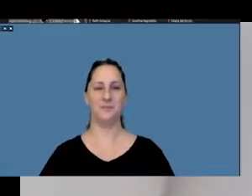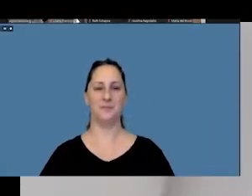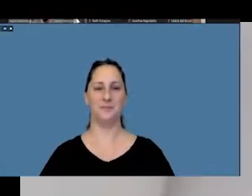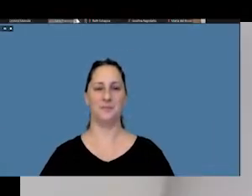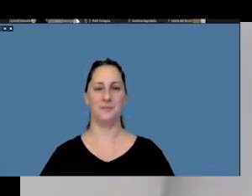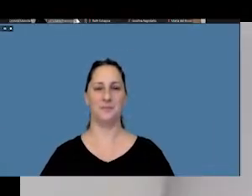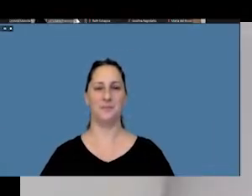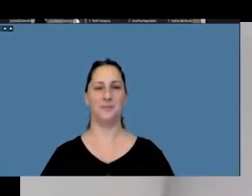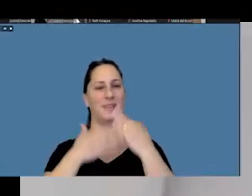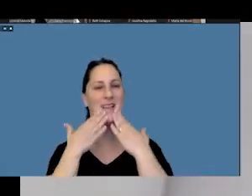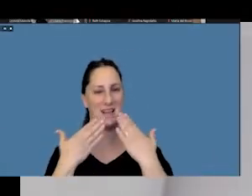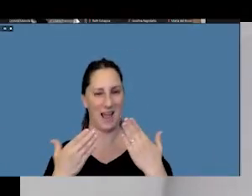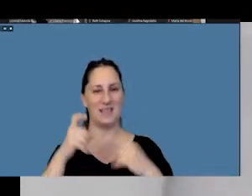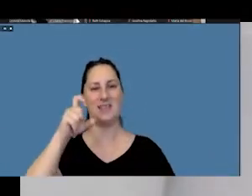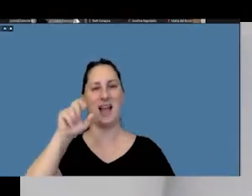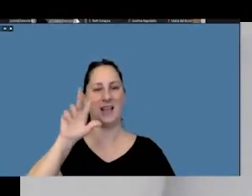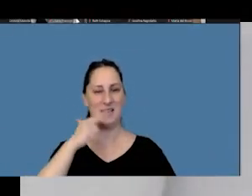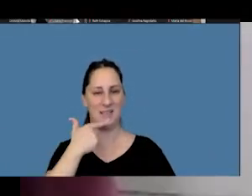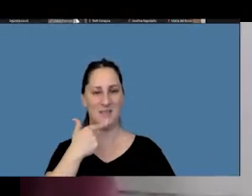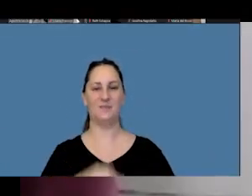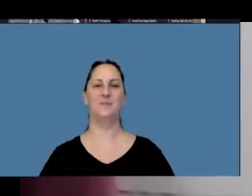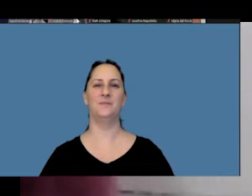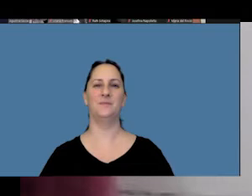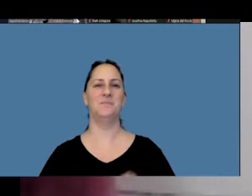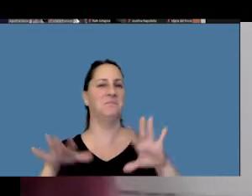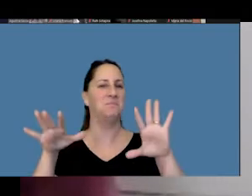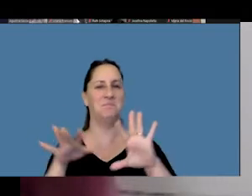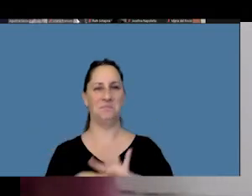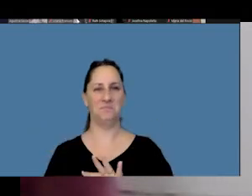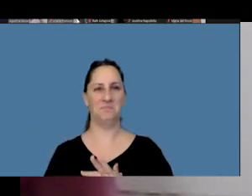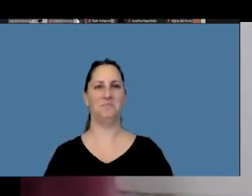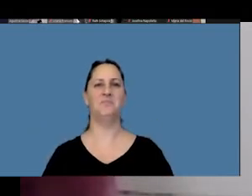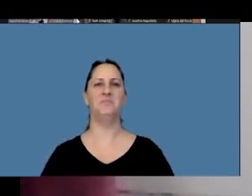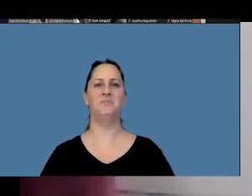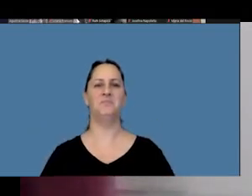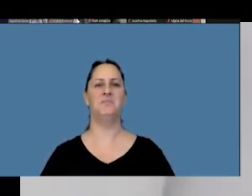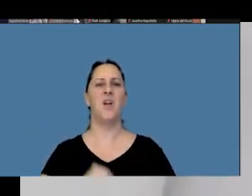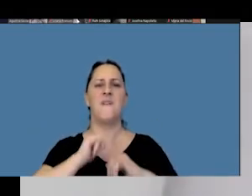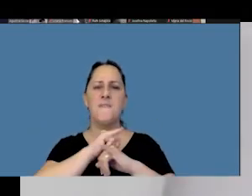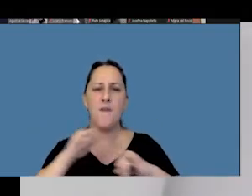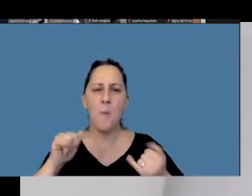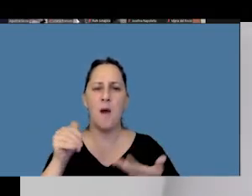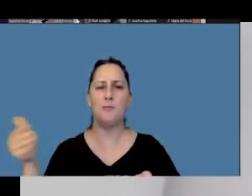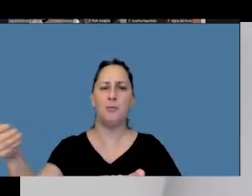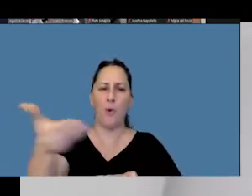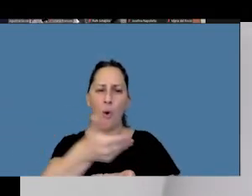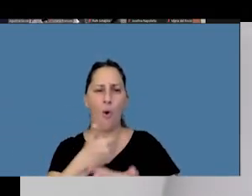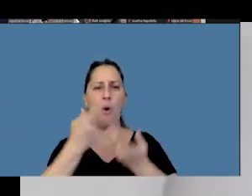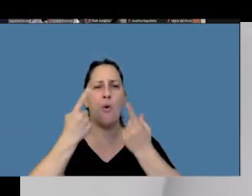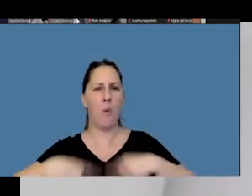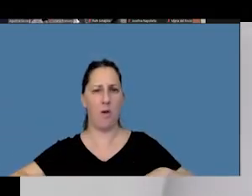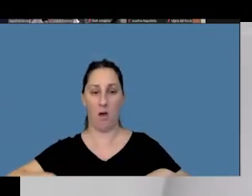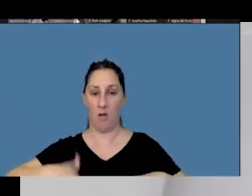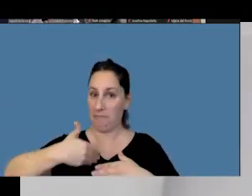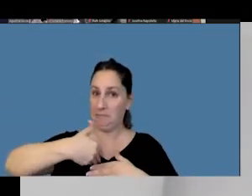Muchas gracias, Cris. Excelente. Gracias, Excelente muy amable. material, la recopilación de todas las novedades. ¿Y qué lío vamos a